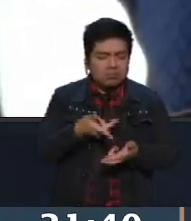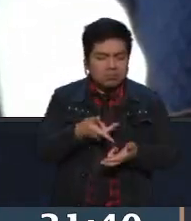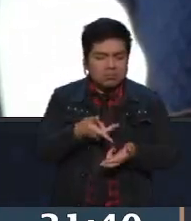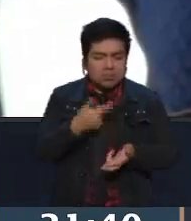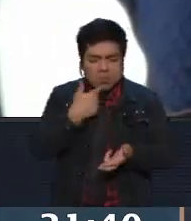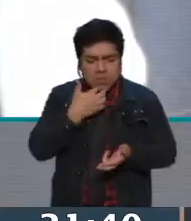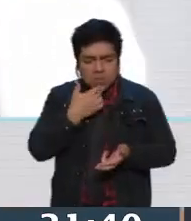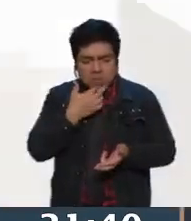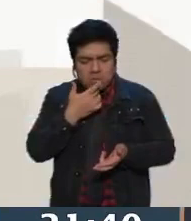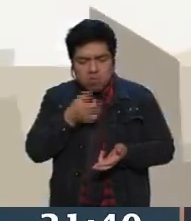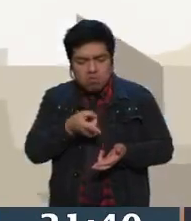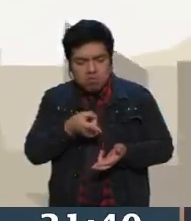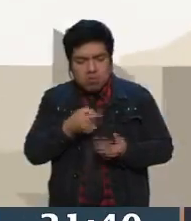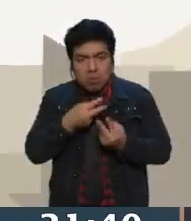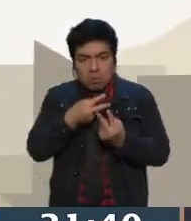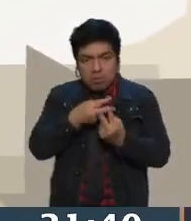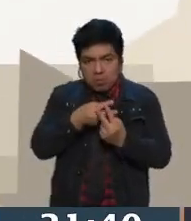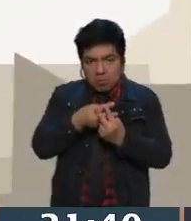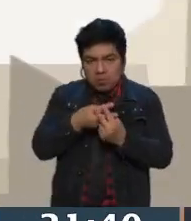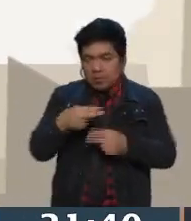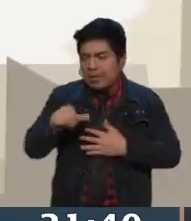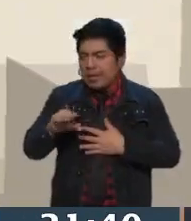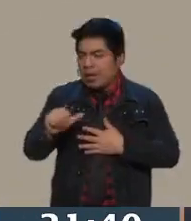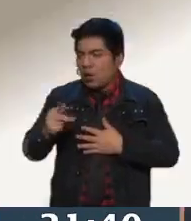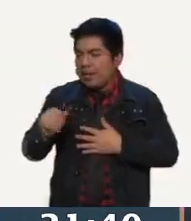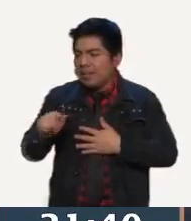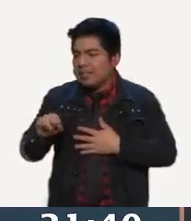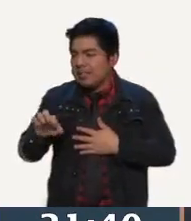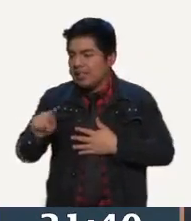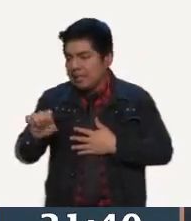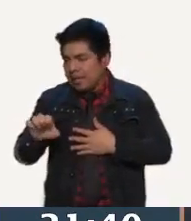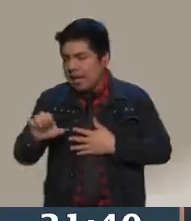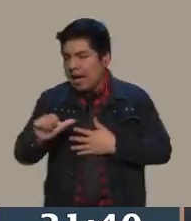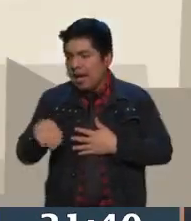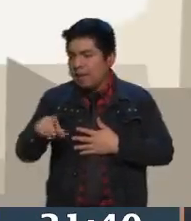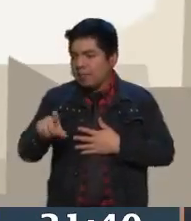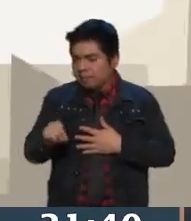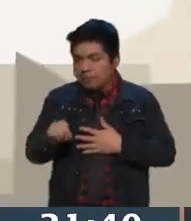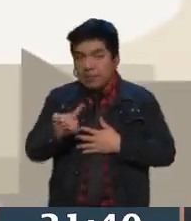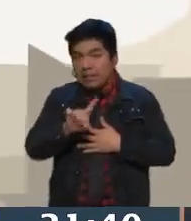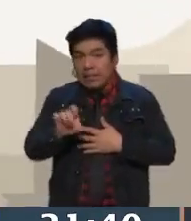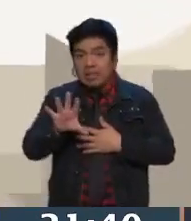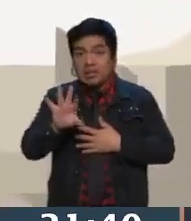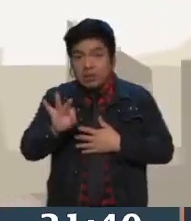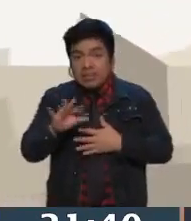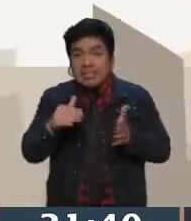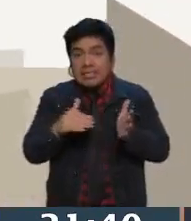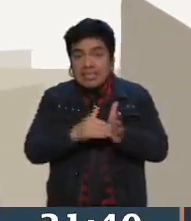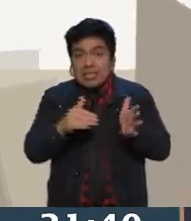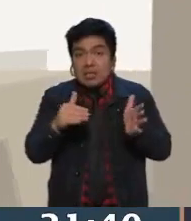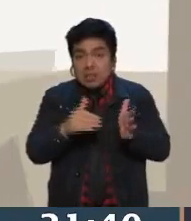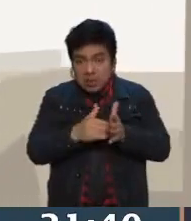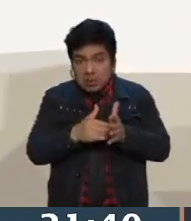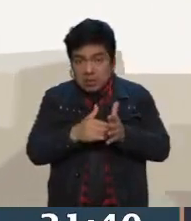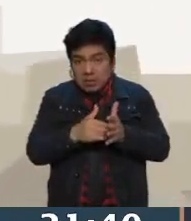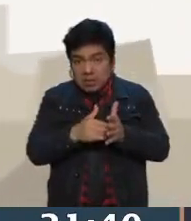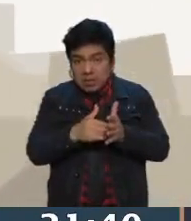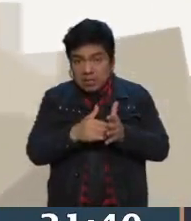la primera tanda del hashtag narcopresidente AMLO generó 140 millones